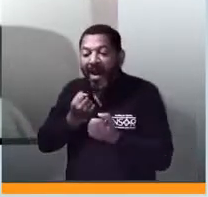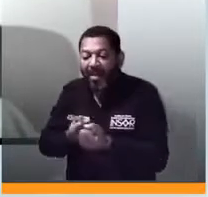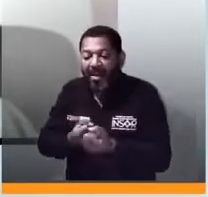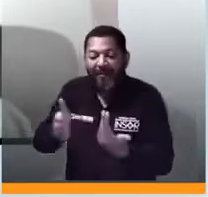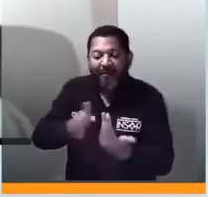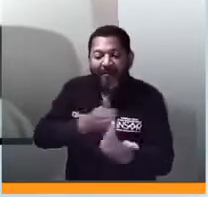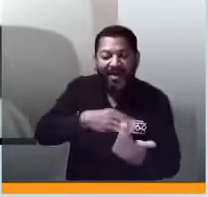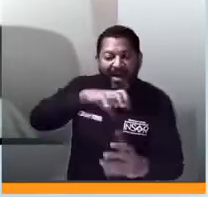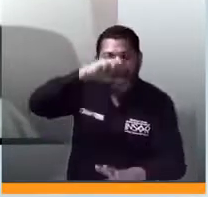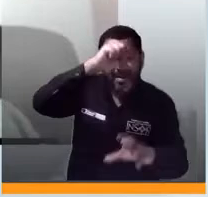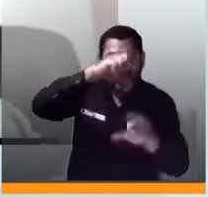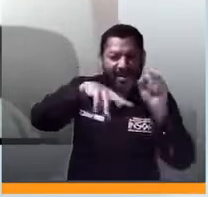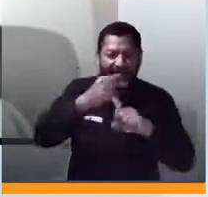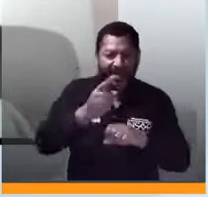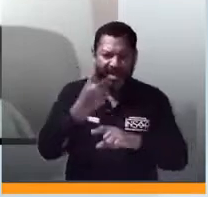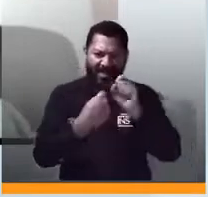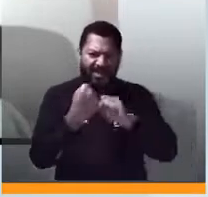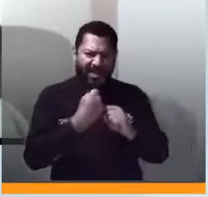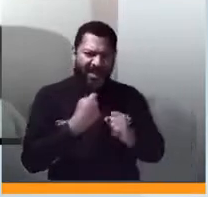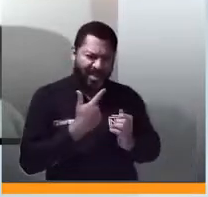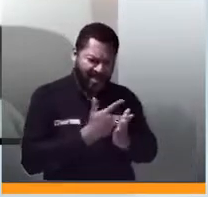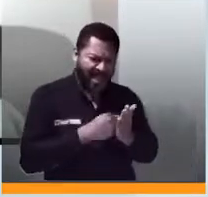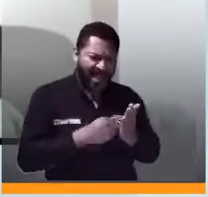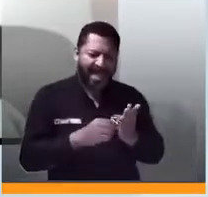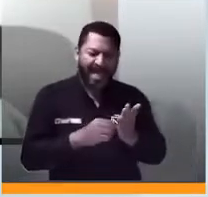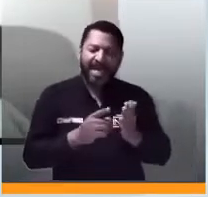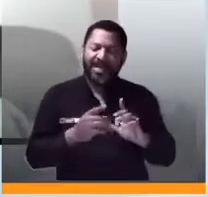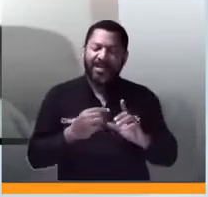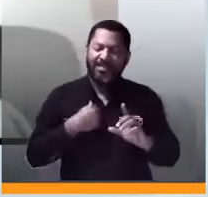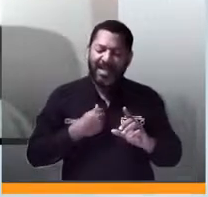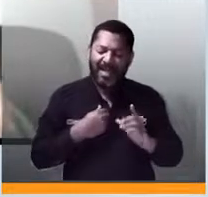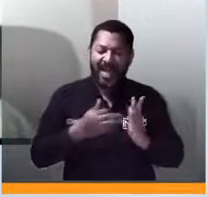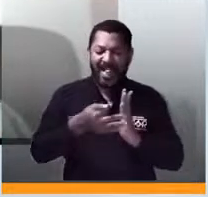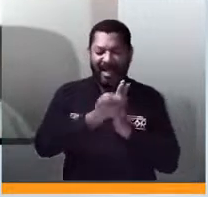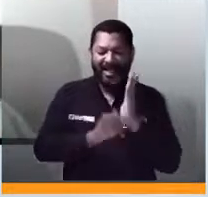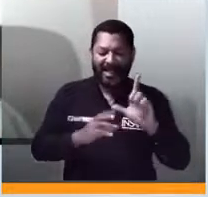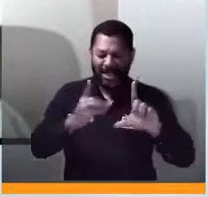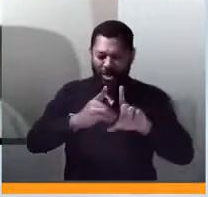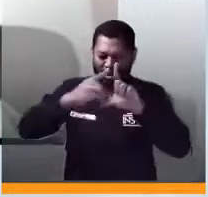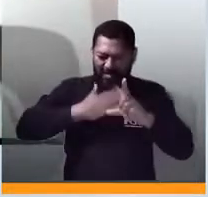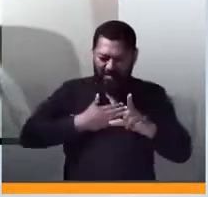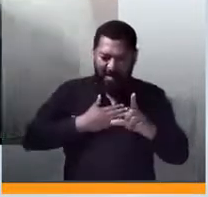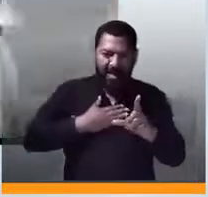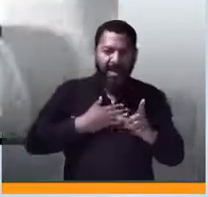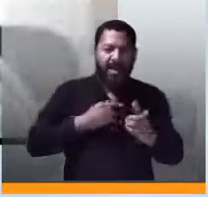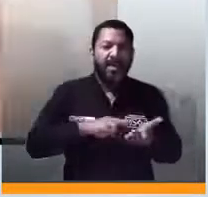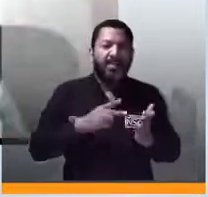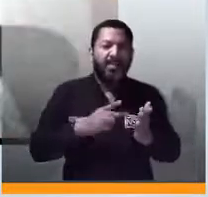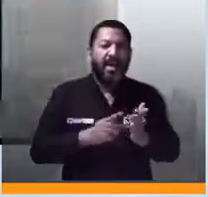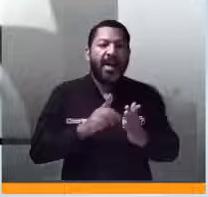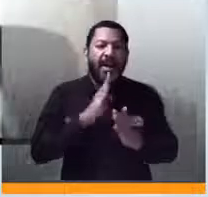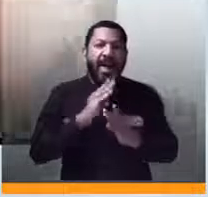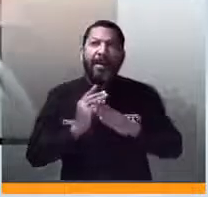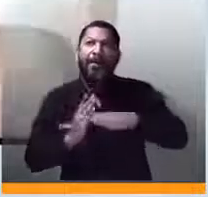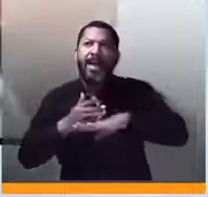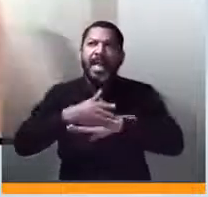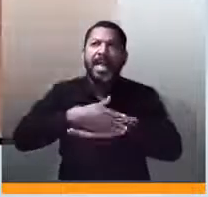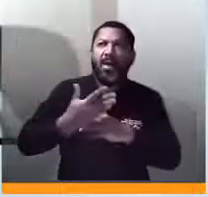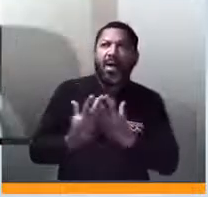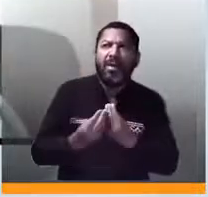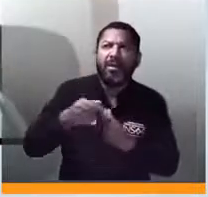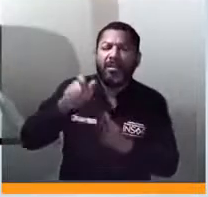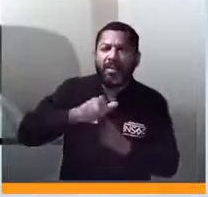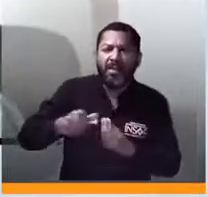Yo escribí un librito el año pasado en mi tesis doctoral de educación, Mediadores del Aprendizaje. Y sabemos todo es lo